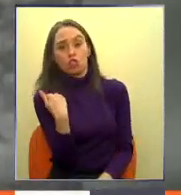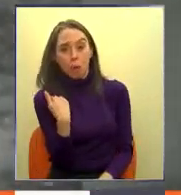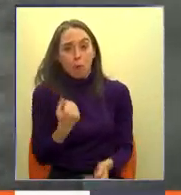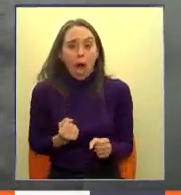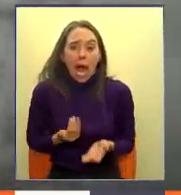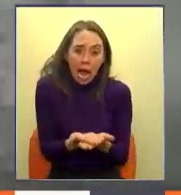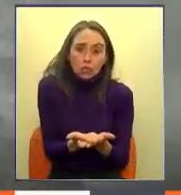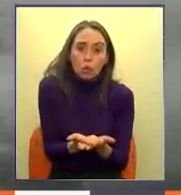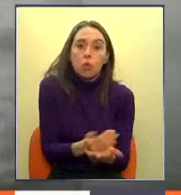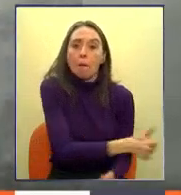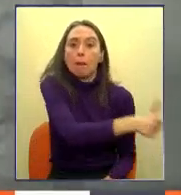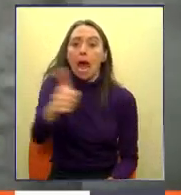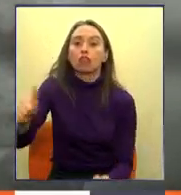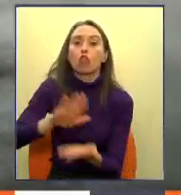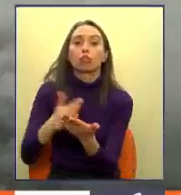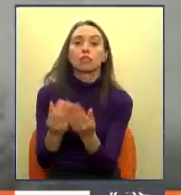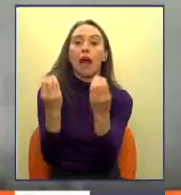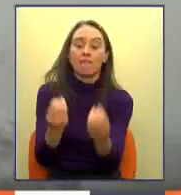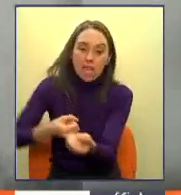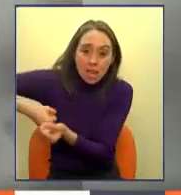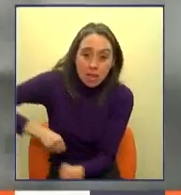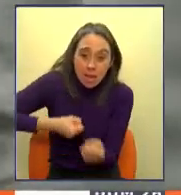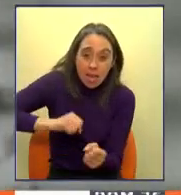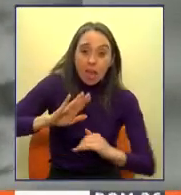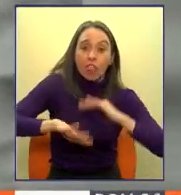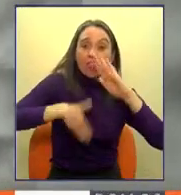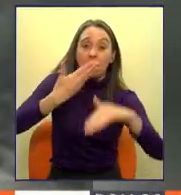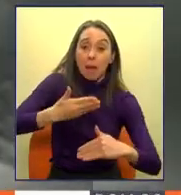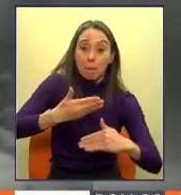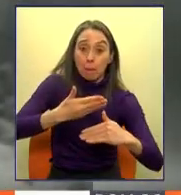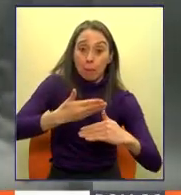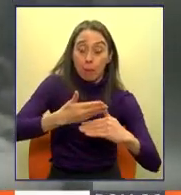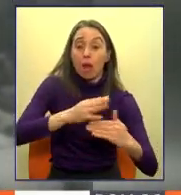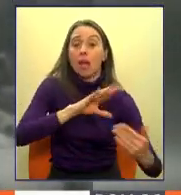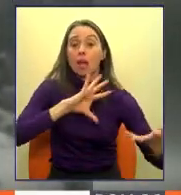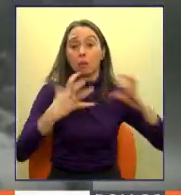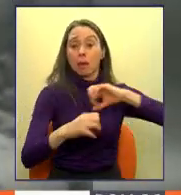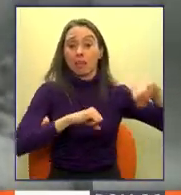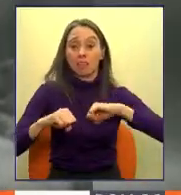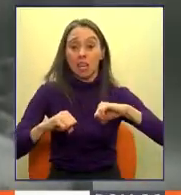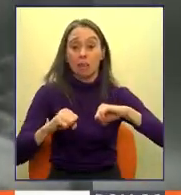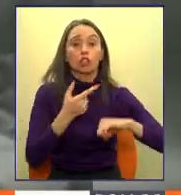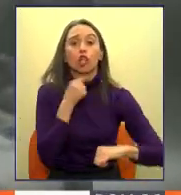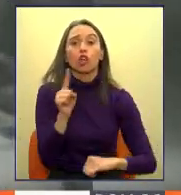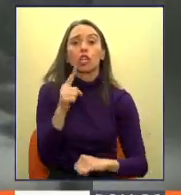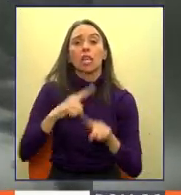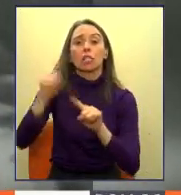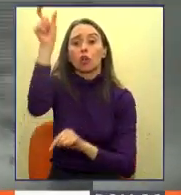común, con la convicción que luego de la tragedia nadie más debía morir.